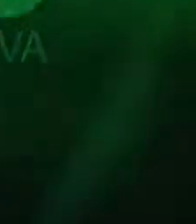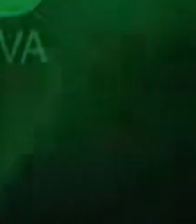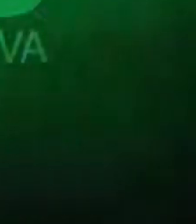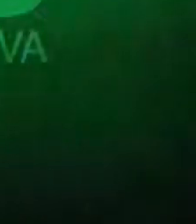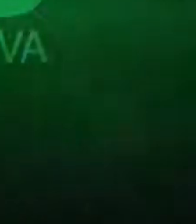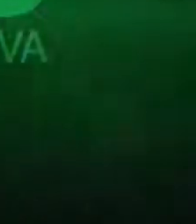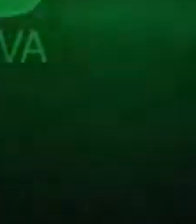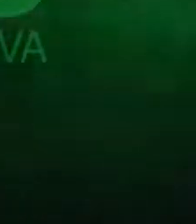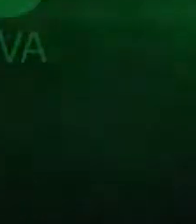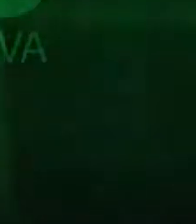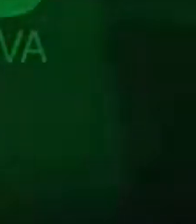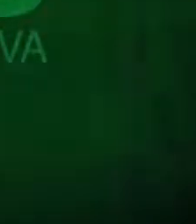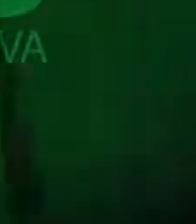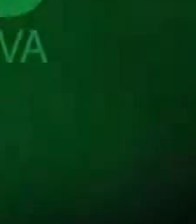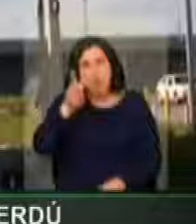delincuente.